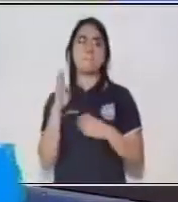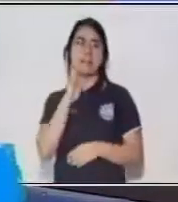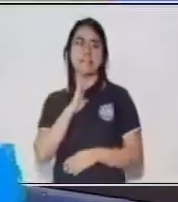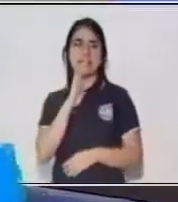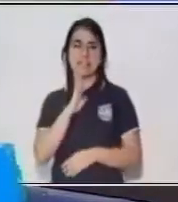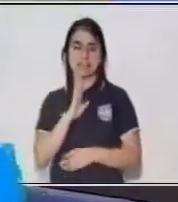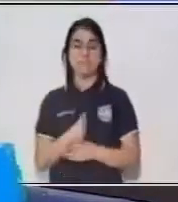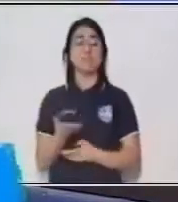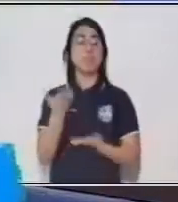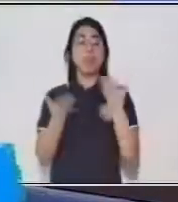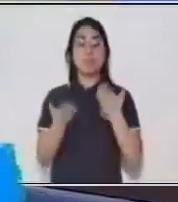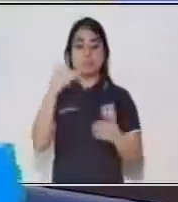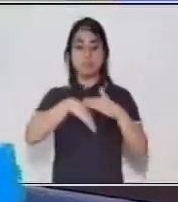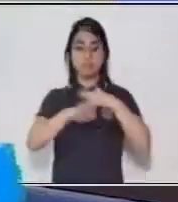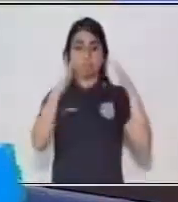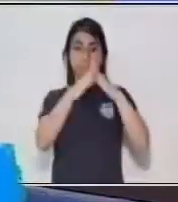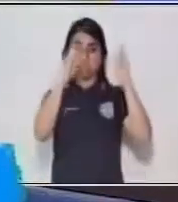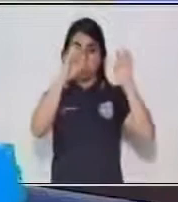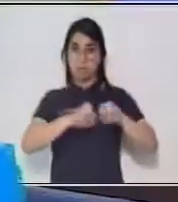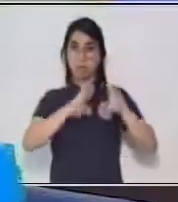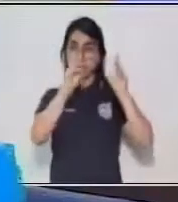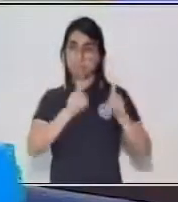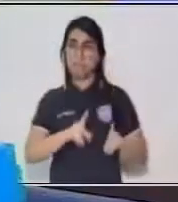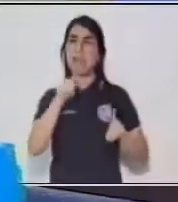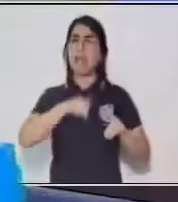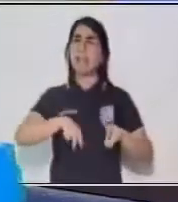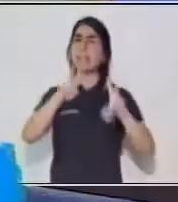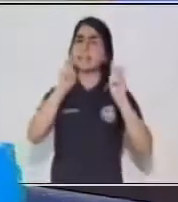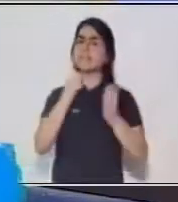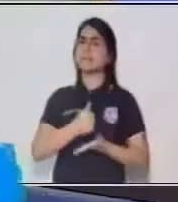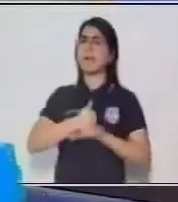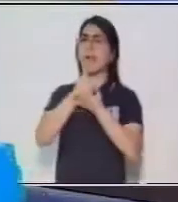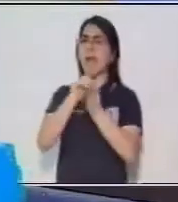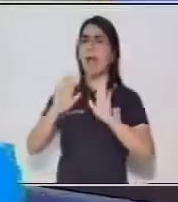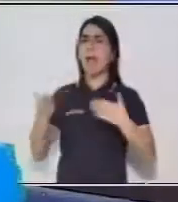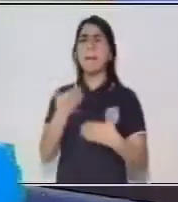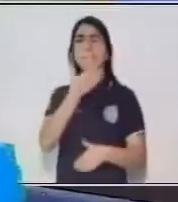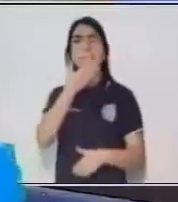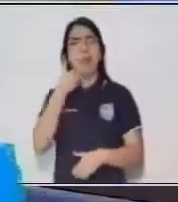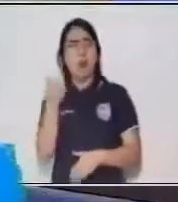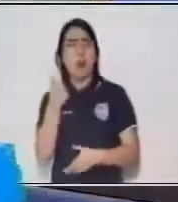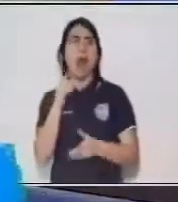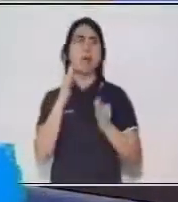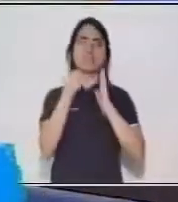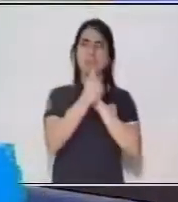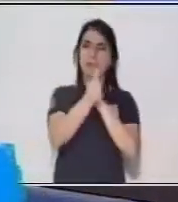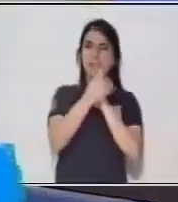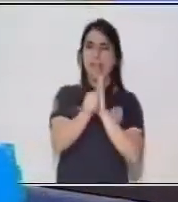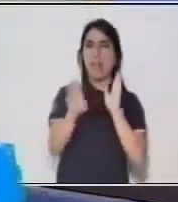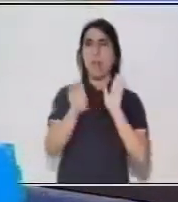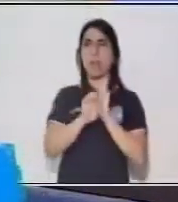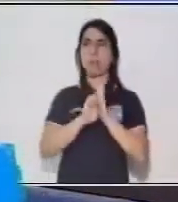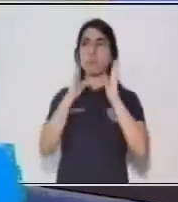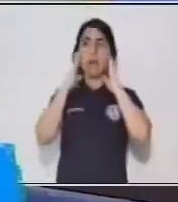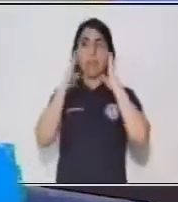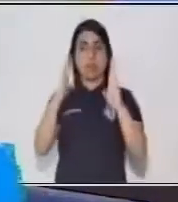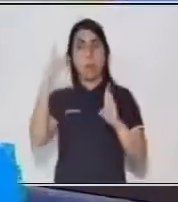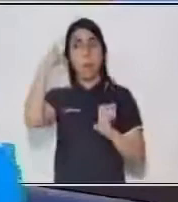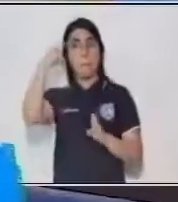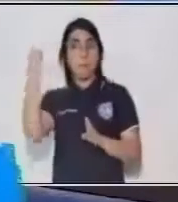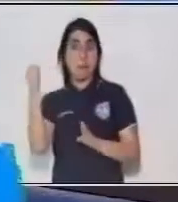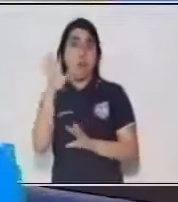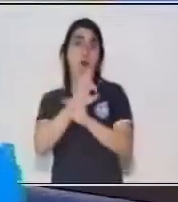ayudará a ejercitar habilidades y destrezas como memoria, atención y, por supuesto, habilidad numérica. Y